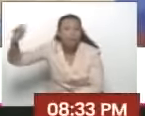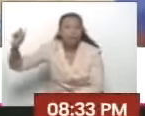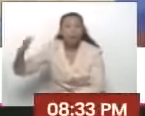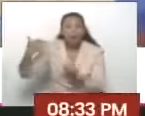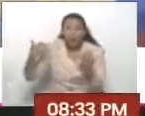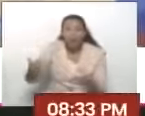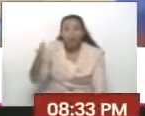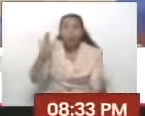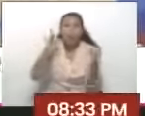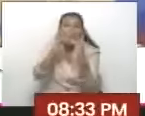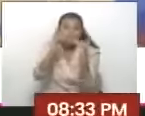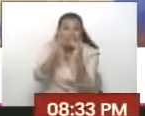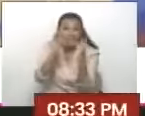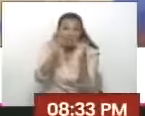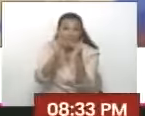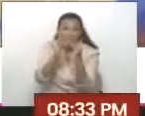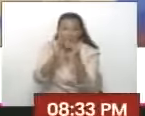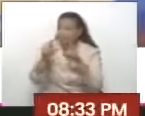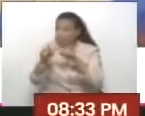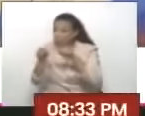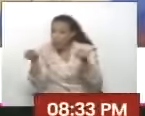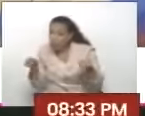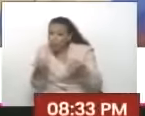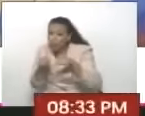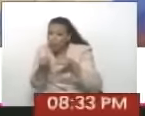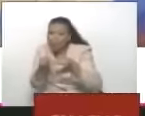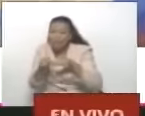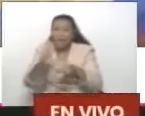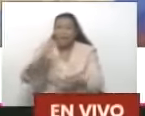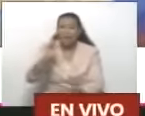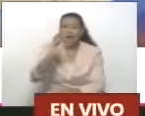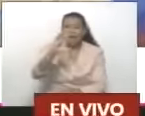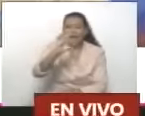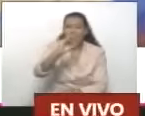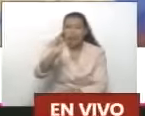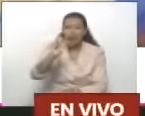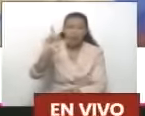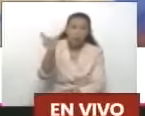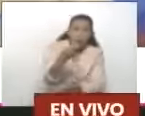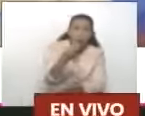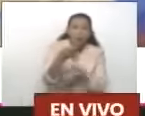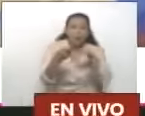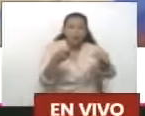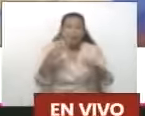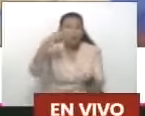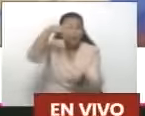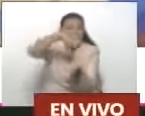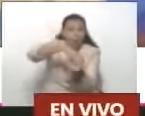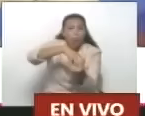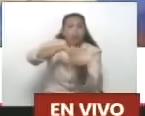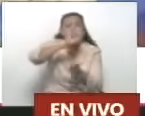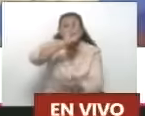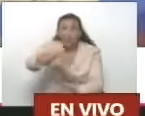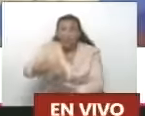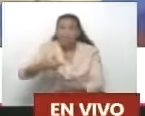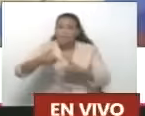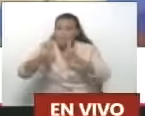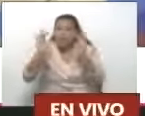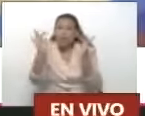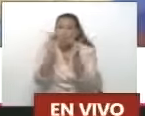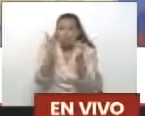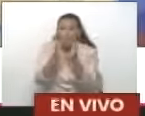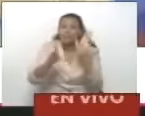a conectar a Cabruta con Caicara, Guárico, Bolívar, y también va a permitir